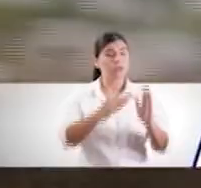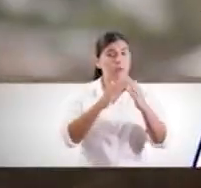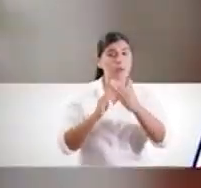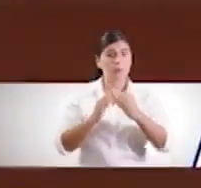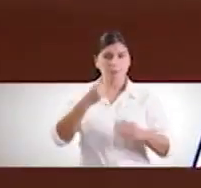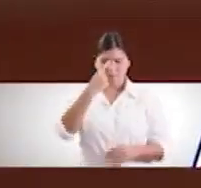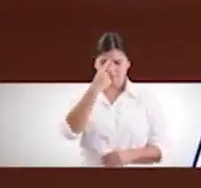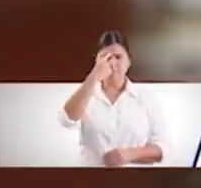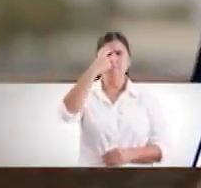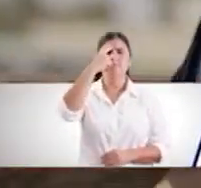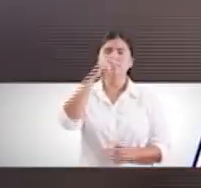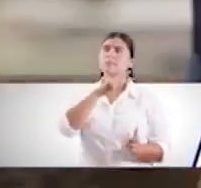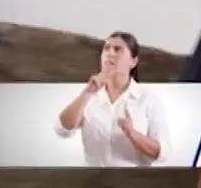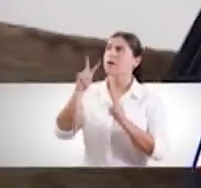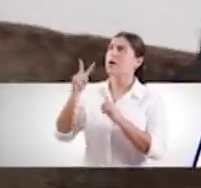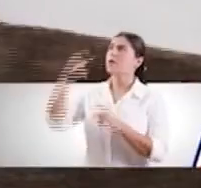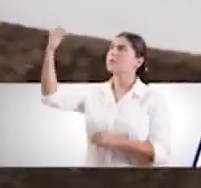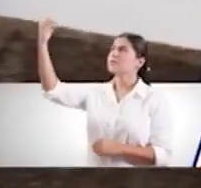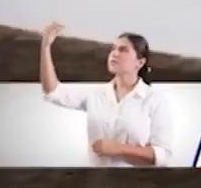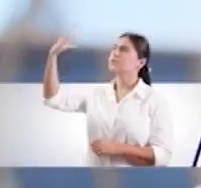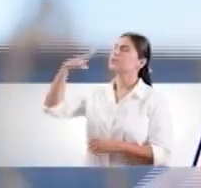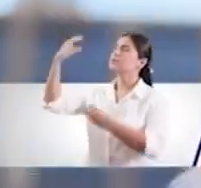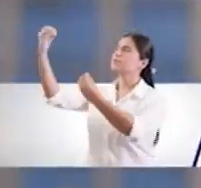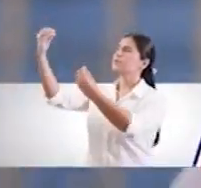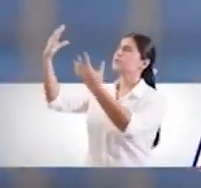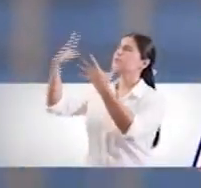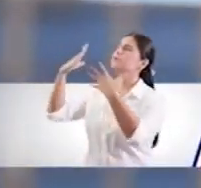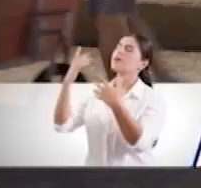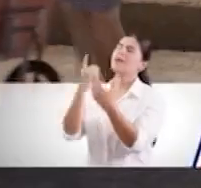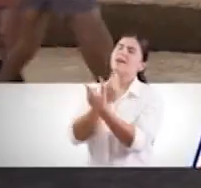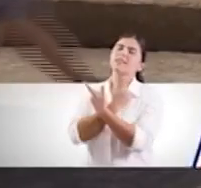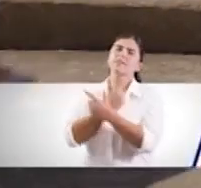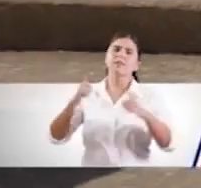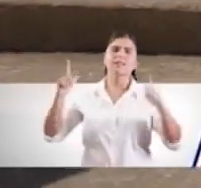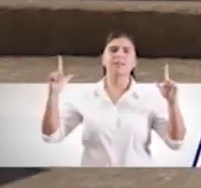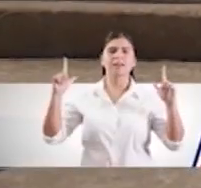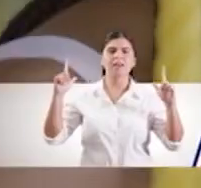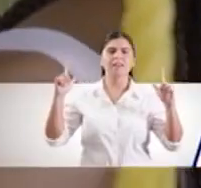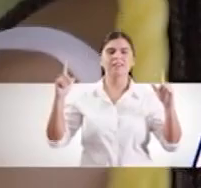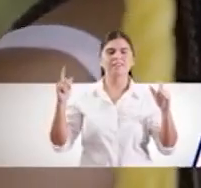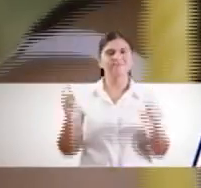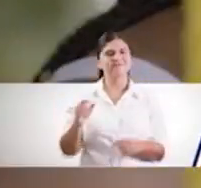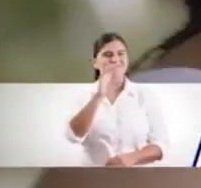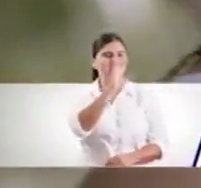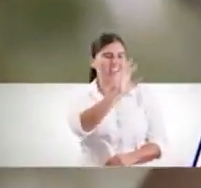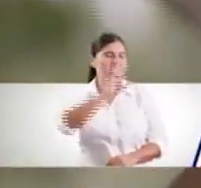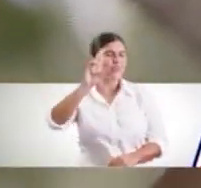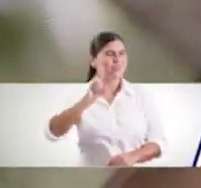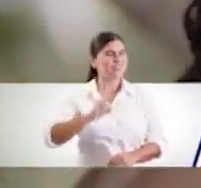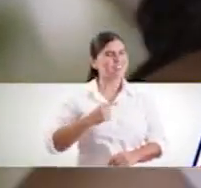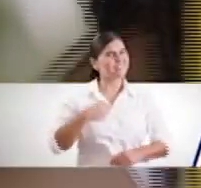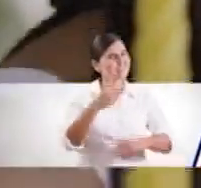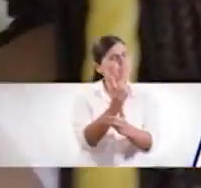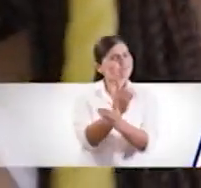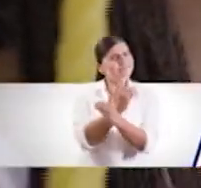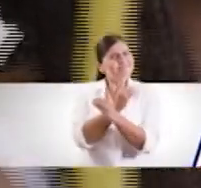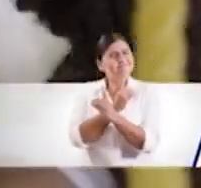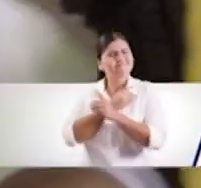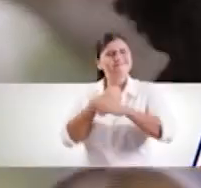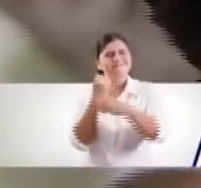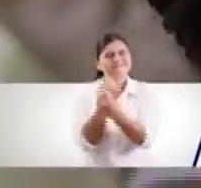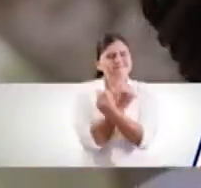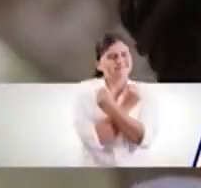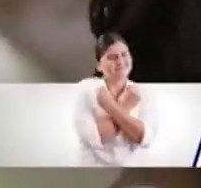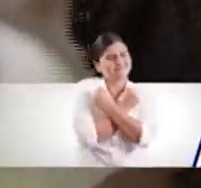pueblo levanten la frente al sol refulente de la libertad. La defiendo, la quiero y